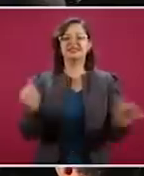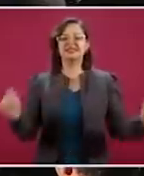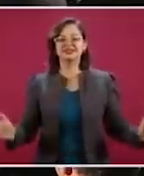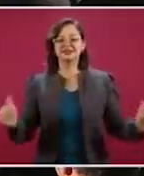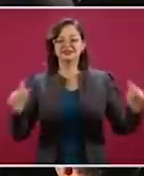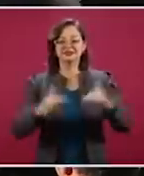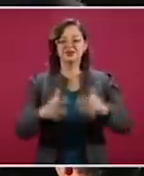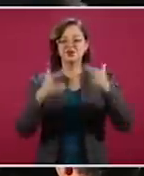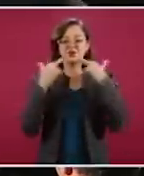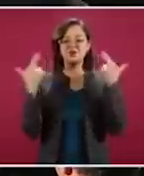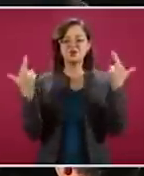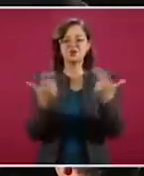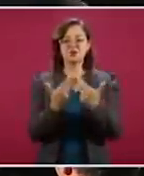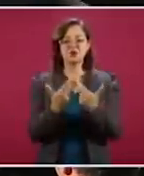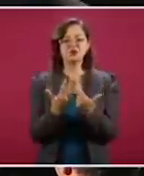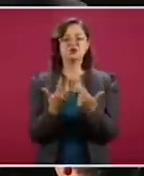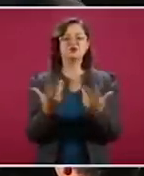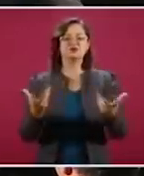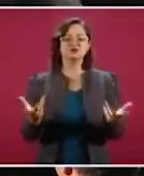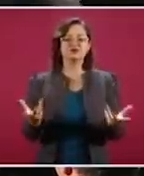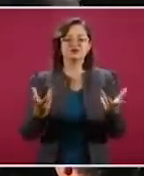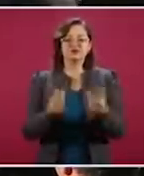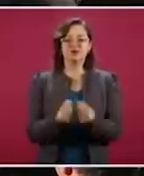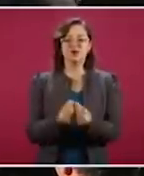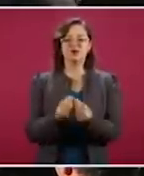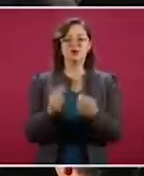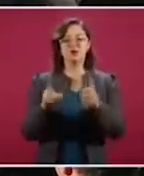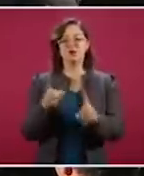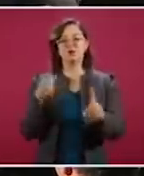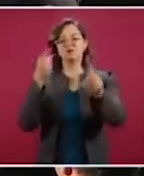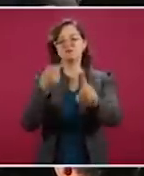hacemos, que llevamos a cabo para